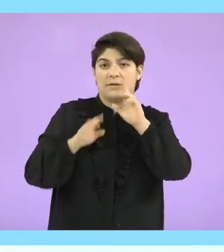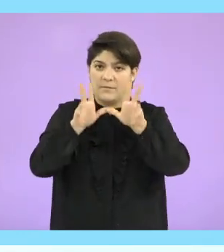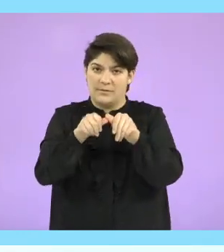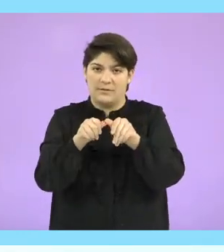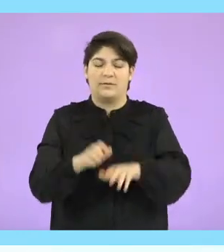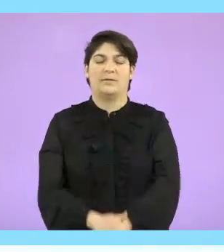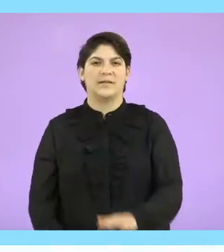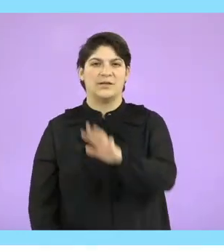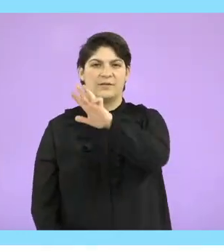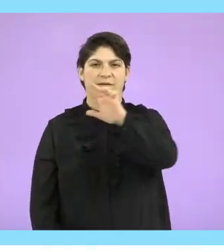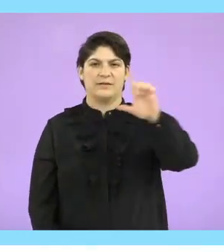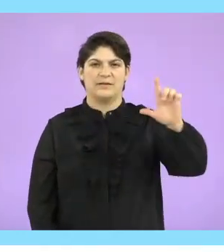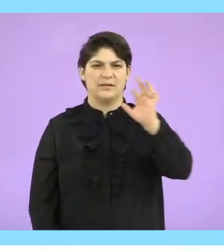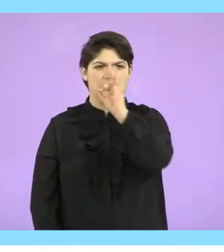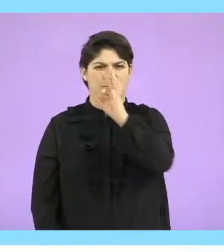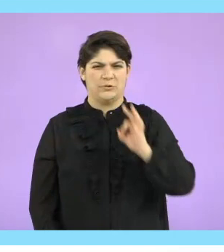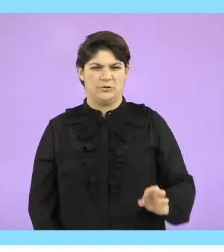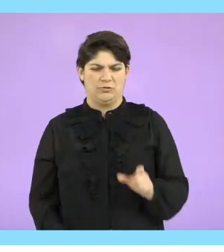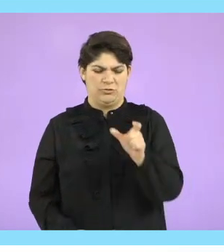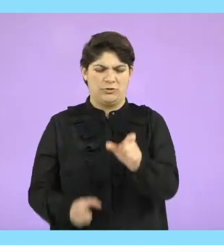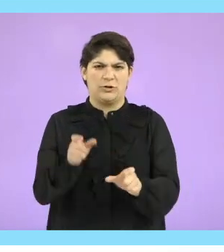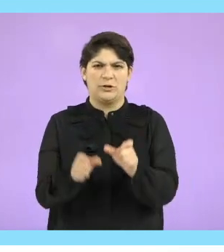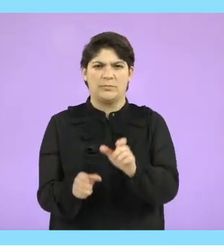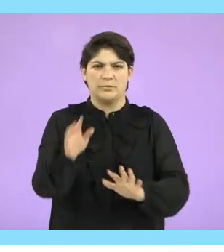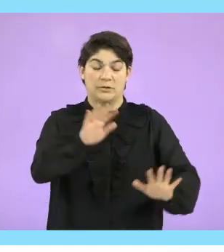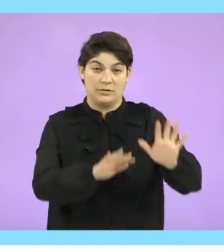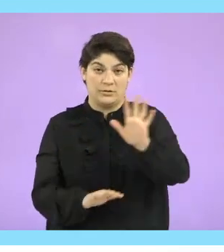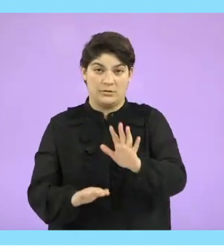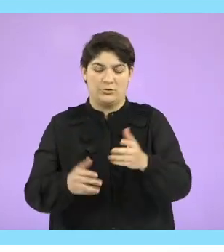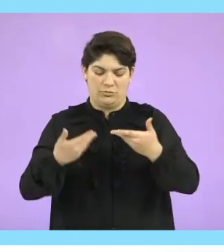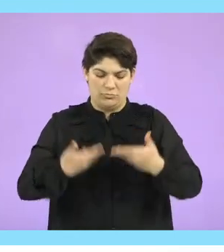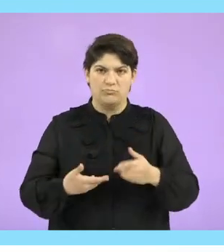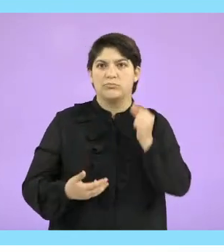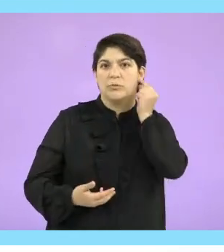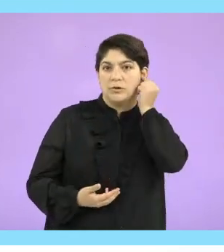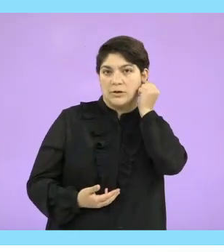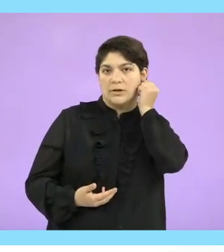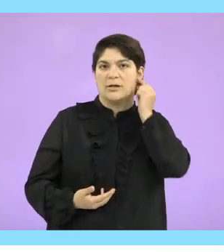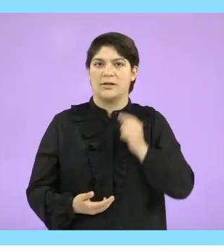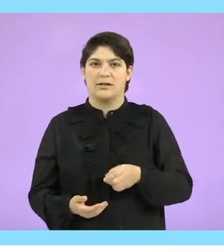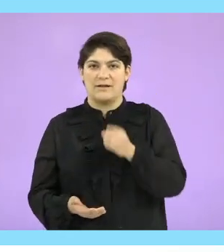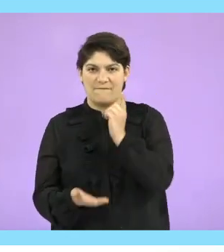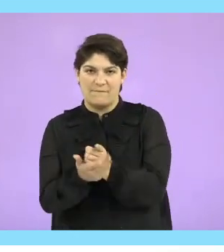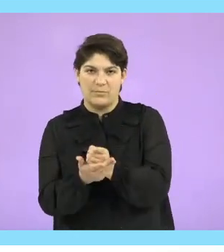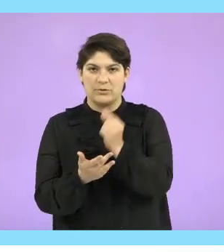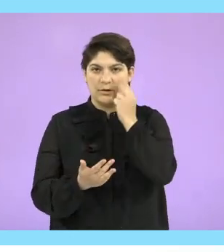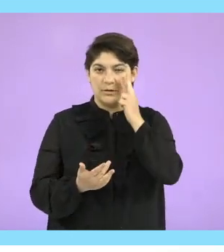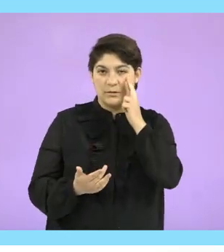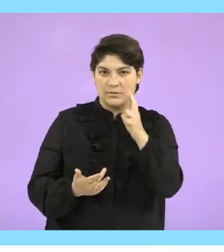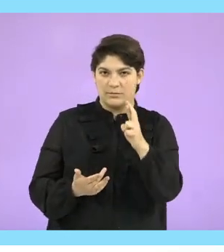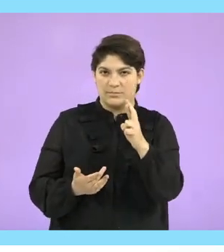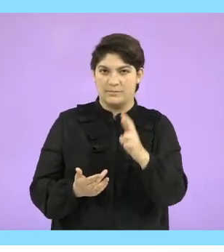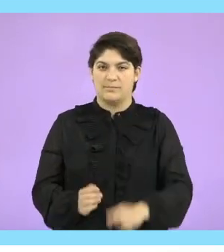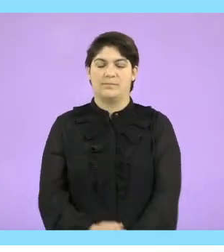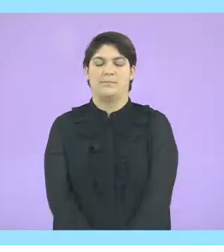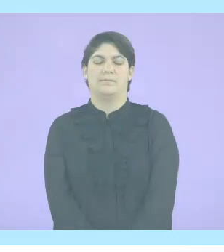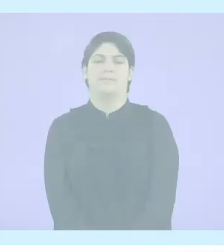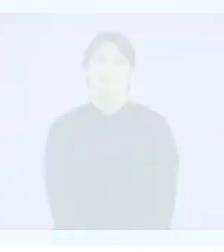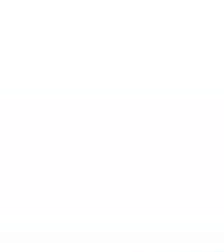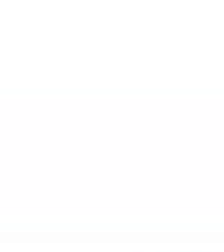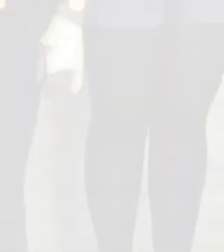madre y tener familia. Y que el 97% de las personas cuidadoras somos mujeres y debemos ser reconocidas.